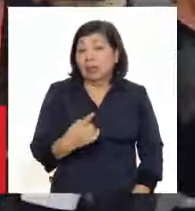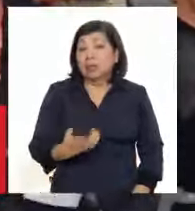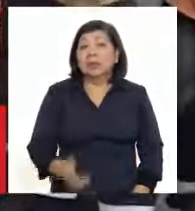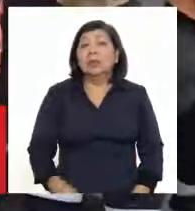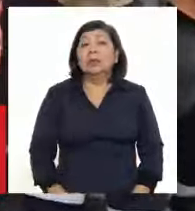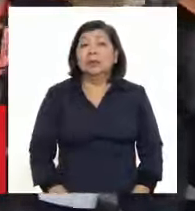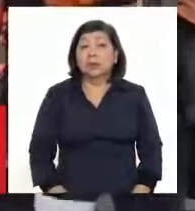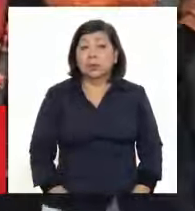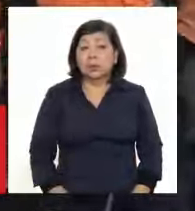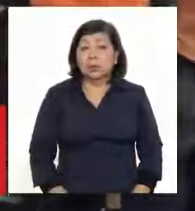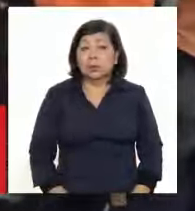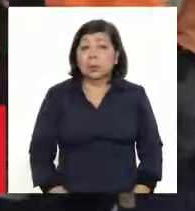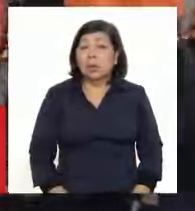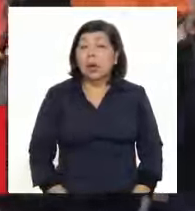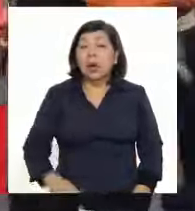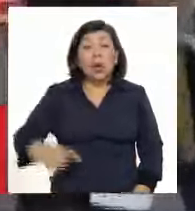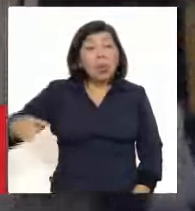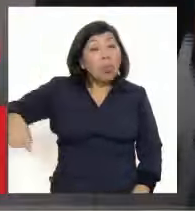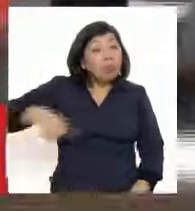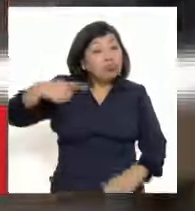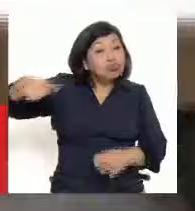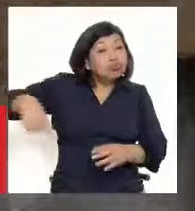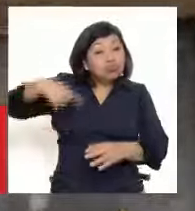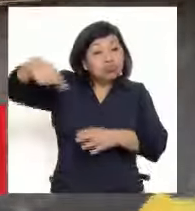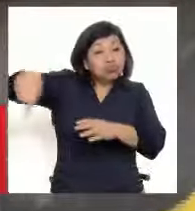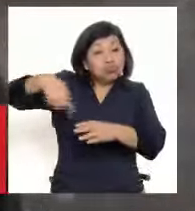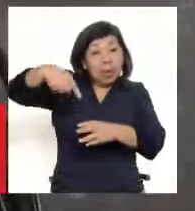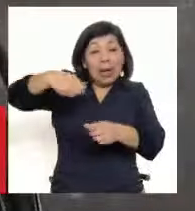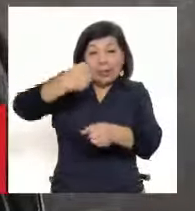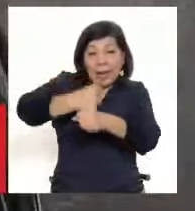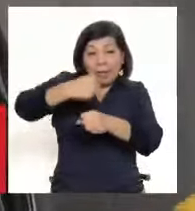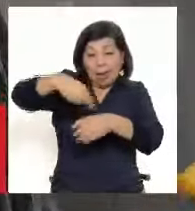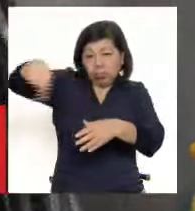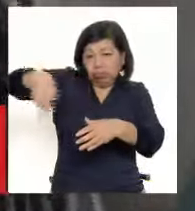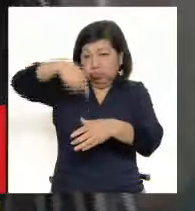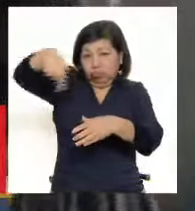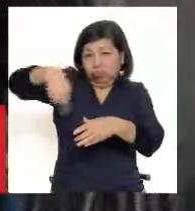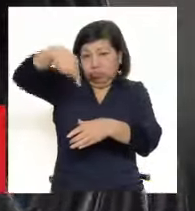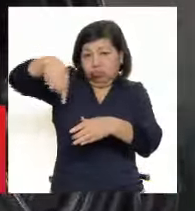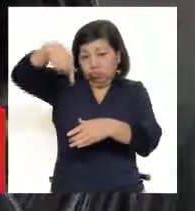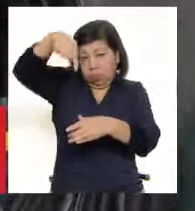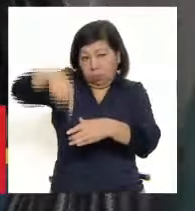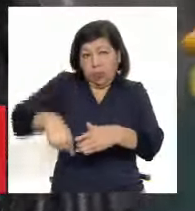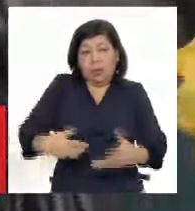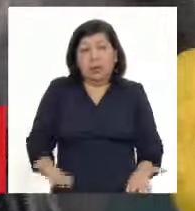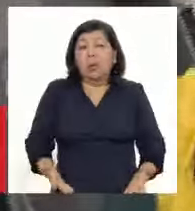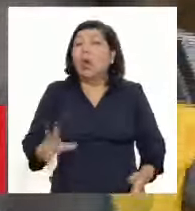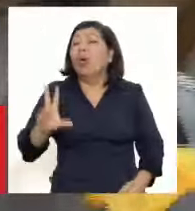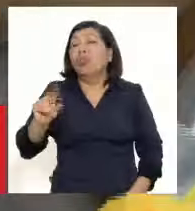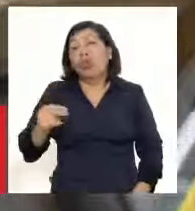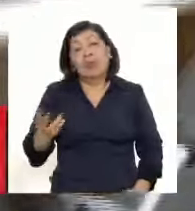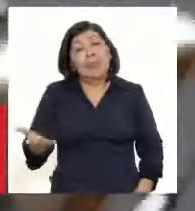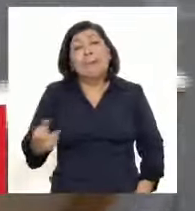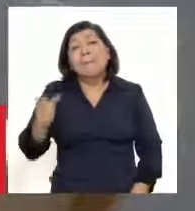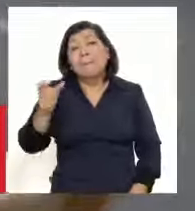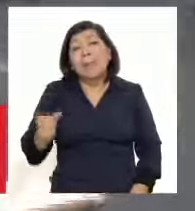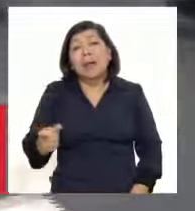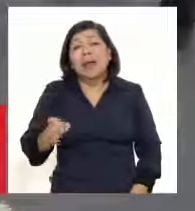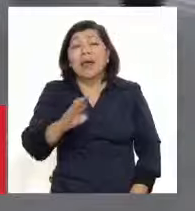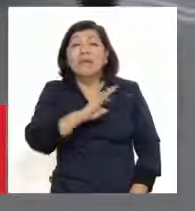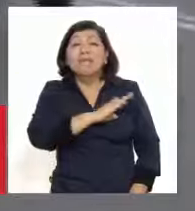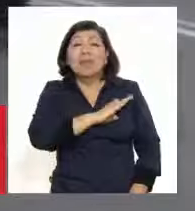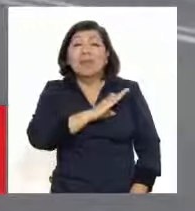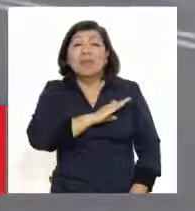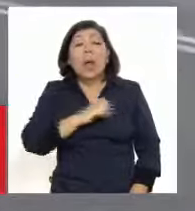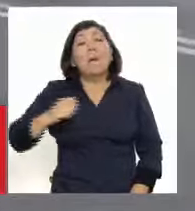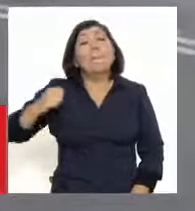de prender este tipo de maquinarias para comenzar la perforación del suelo, se los han impedido el personal de